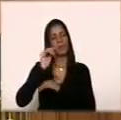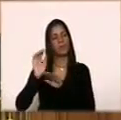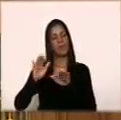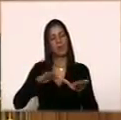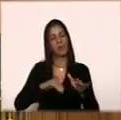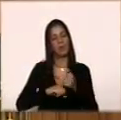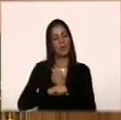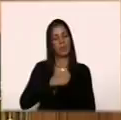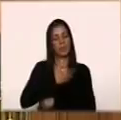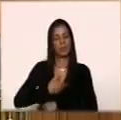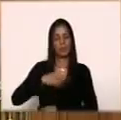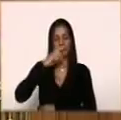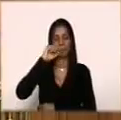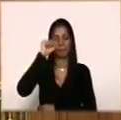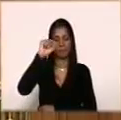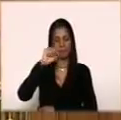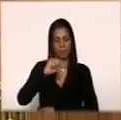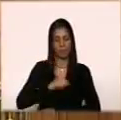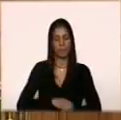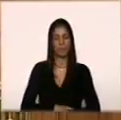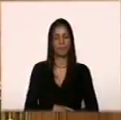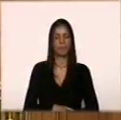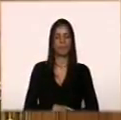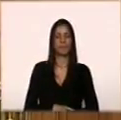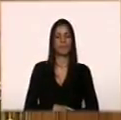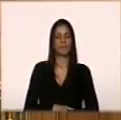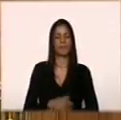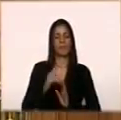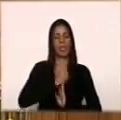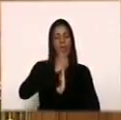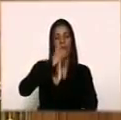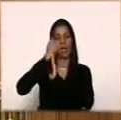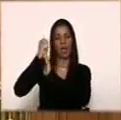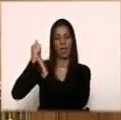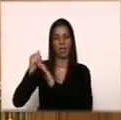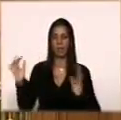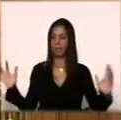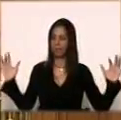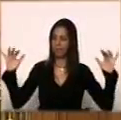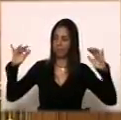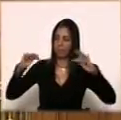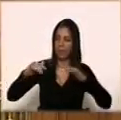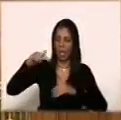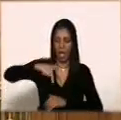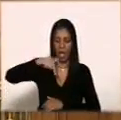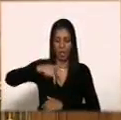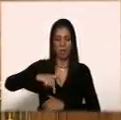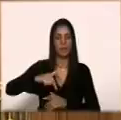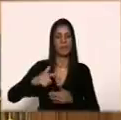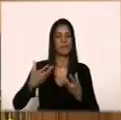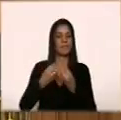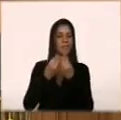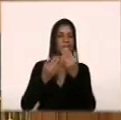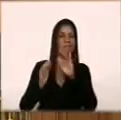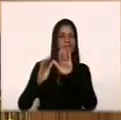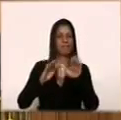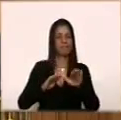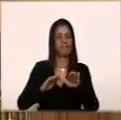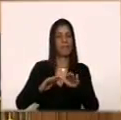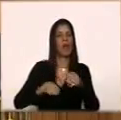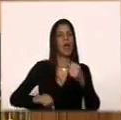presidente Nicolás Maduro. Se vinieron desde distintas partes del país aquí a acompañar al